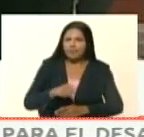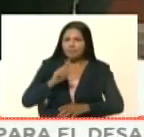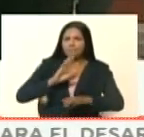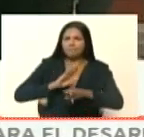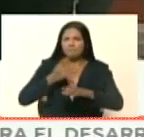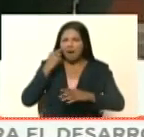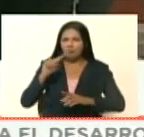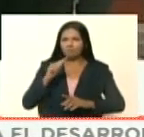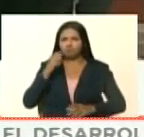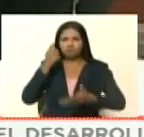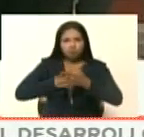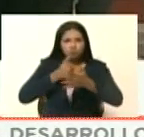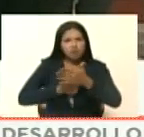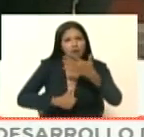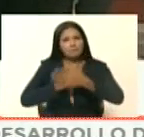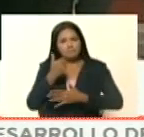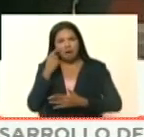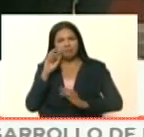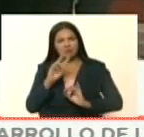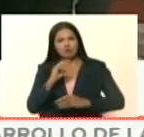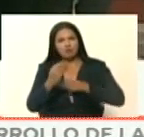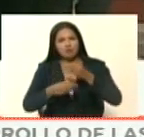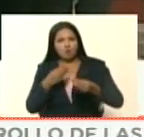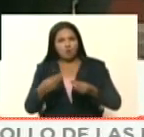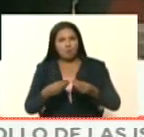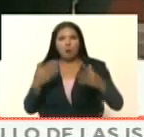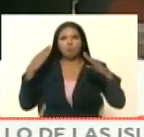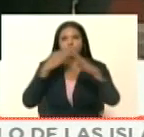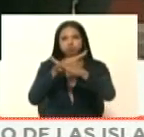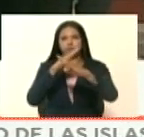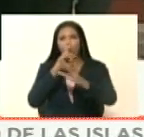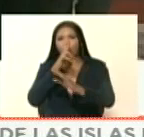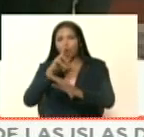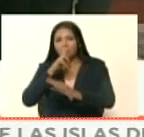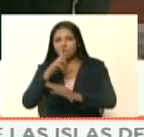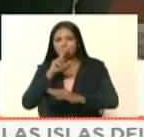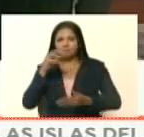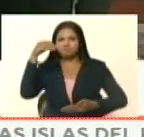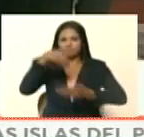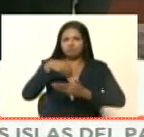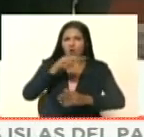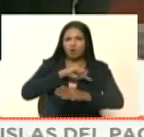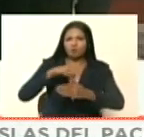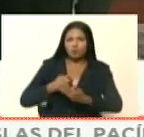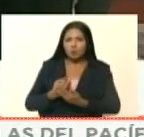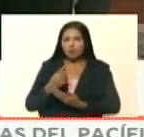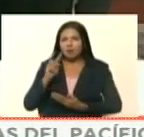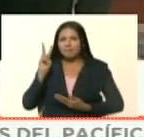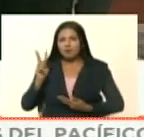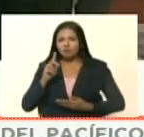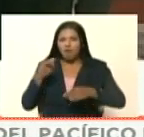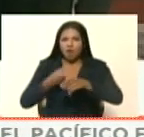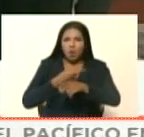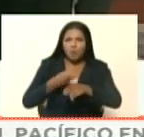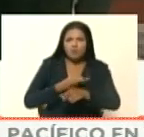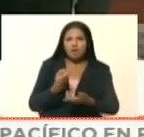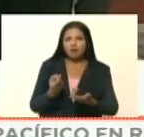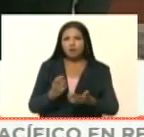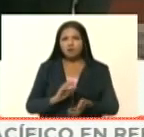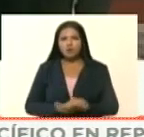para luchar, para cuestionar el bloqueo que se está imponiendo al gobierno